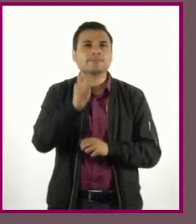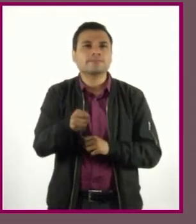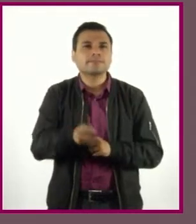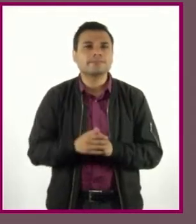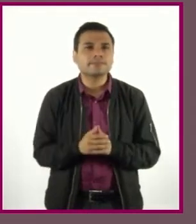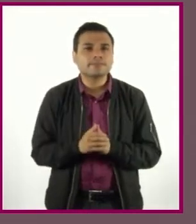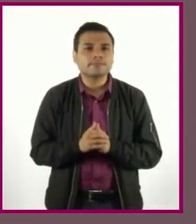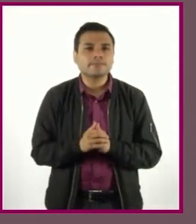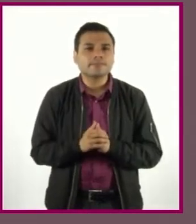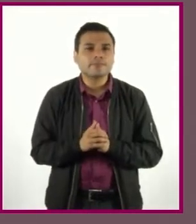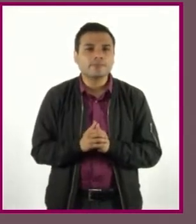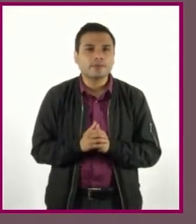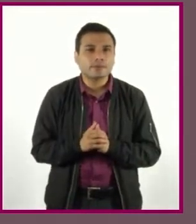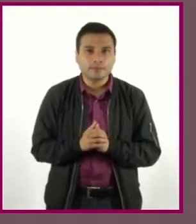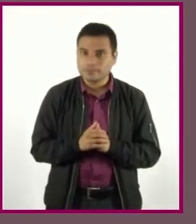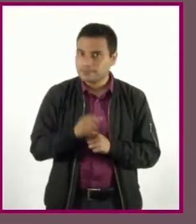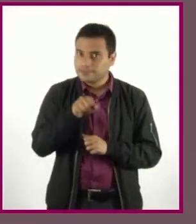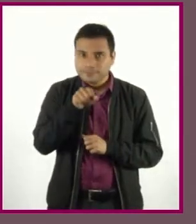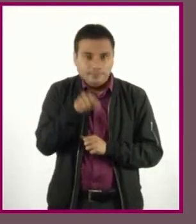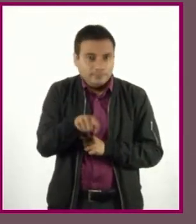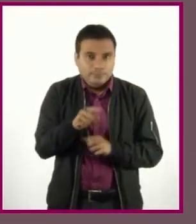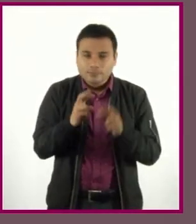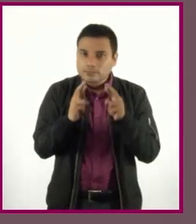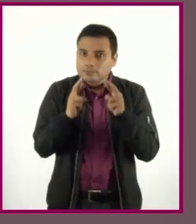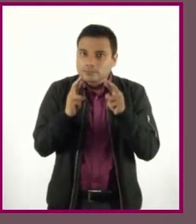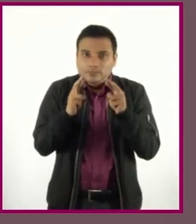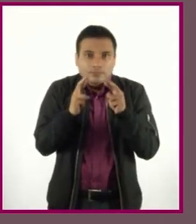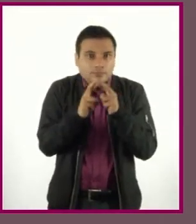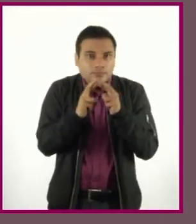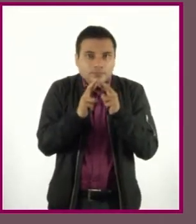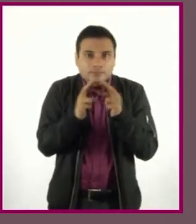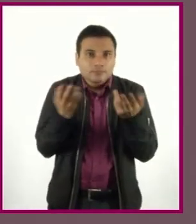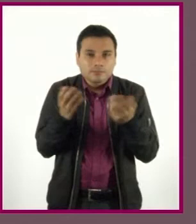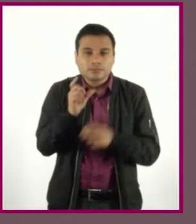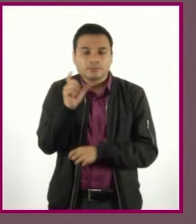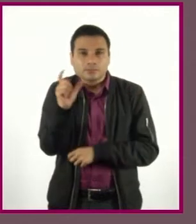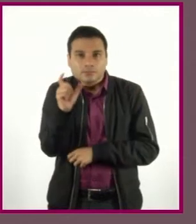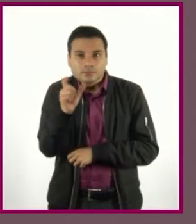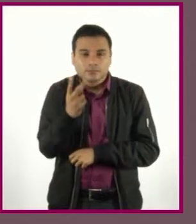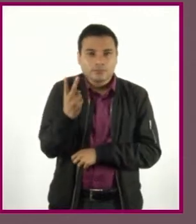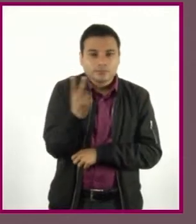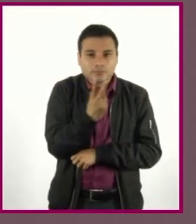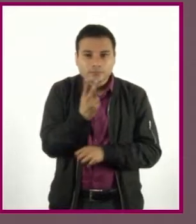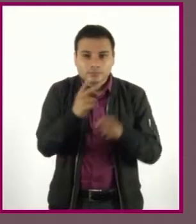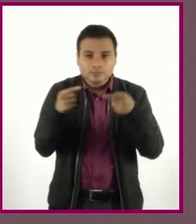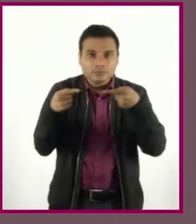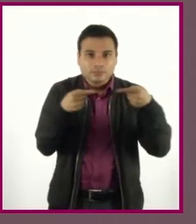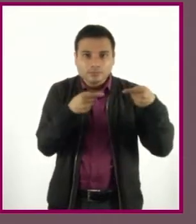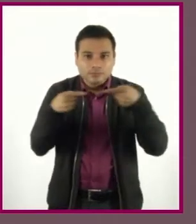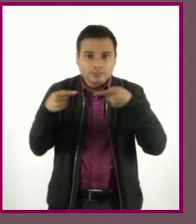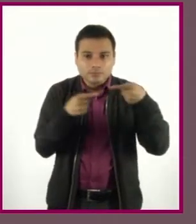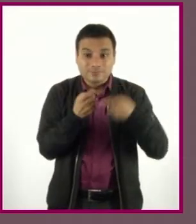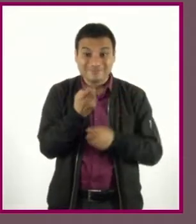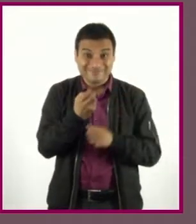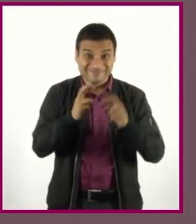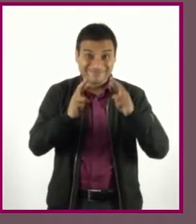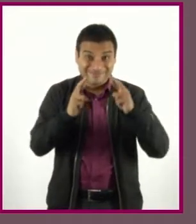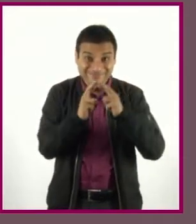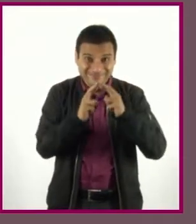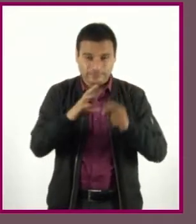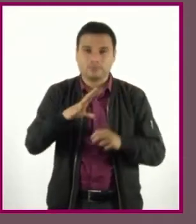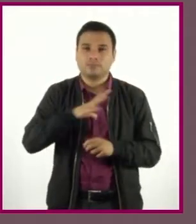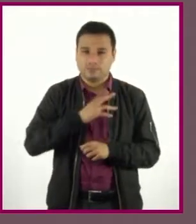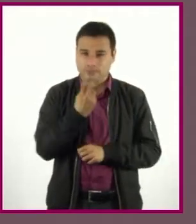otras religiones, sino con la misma que es mayoría, el islam. Dentro de esta religión existen